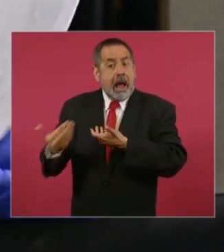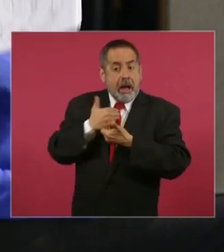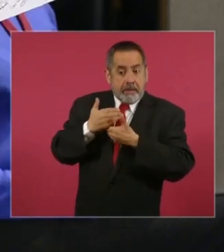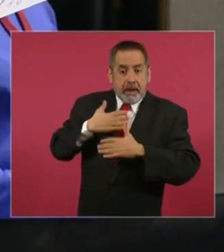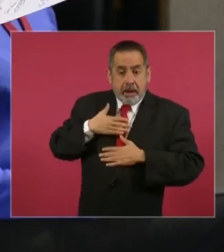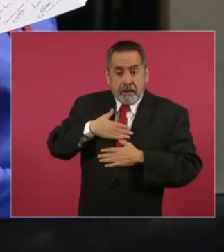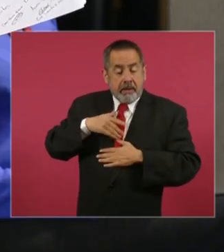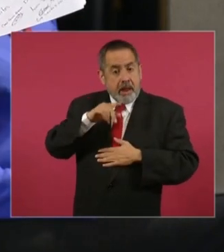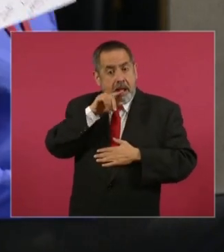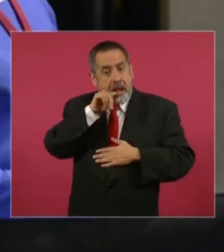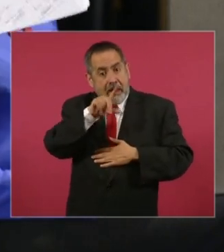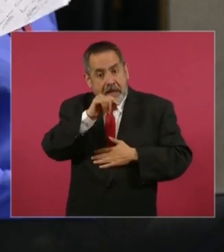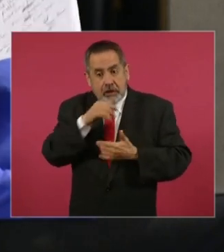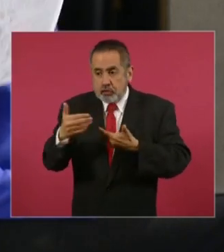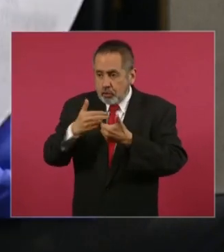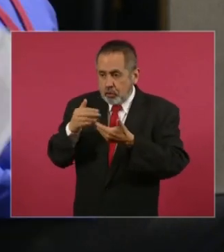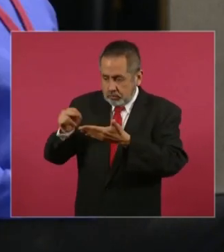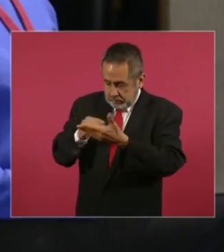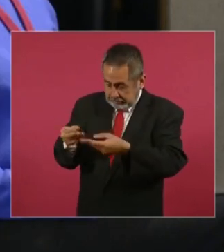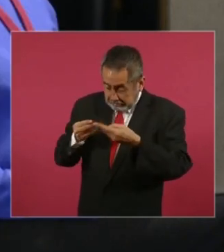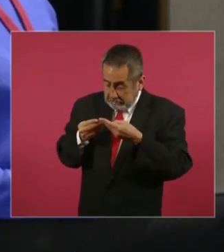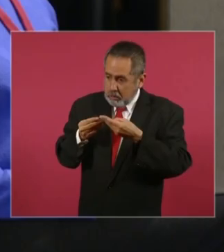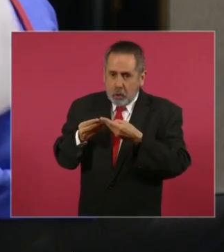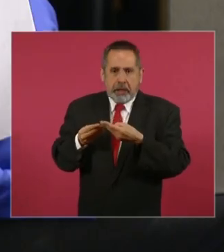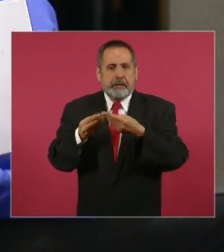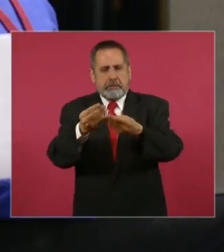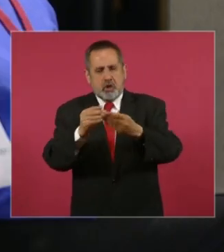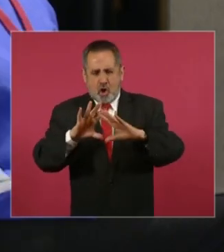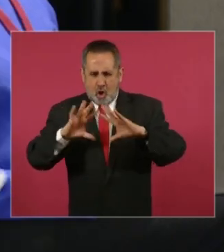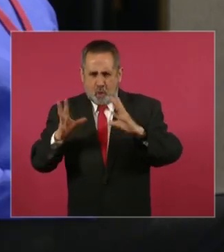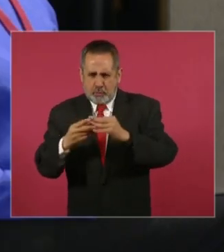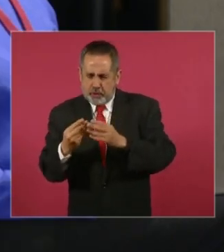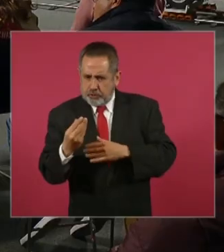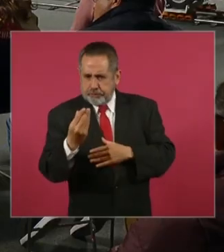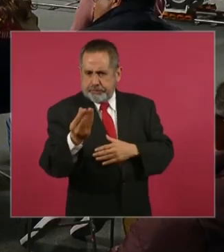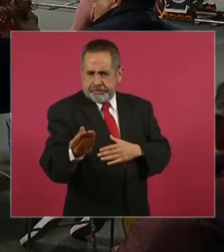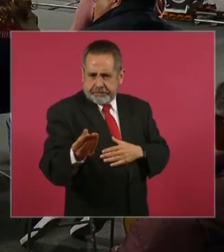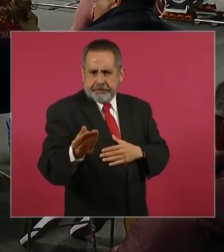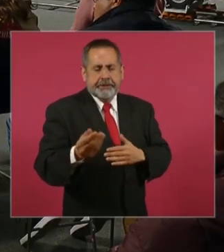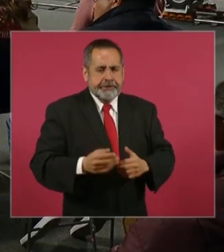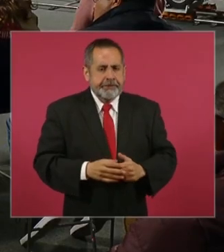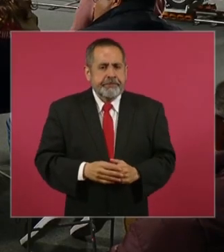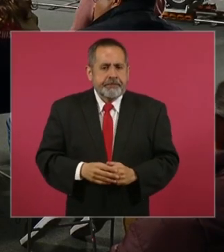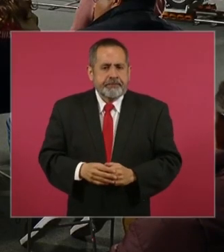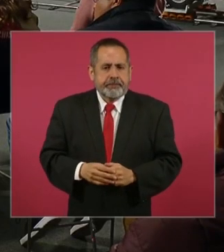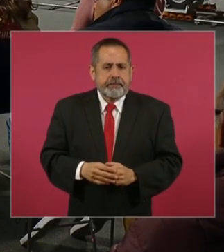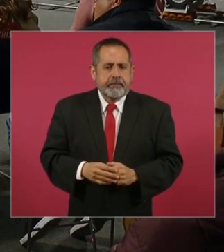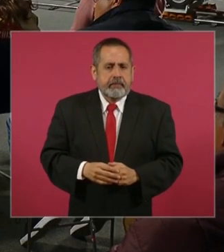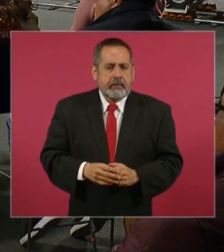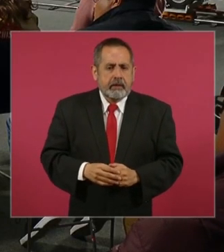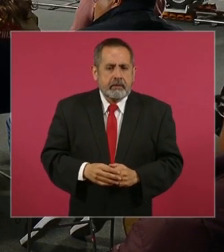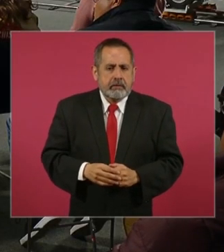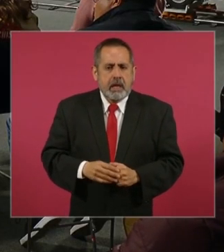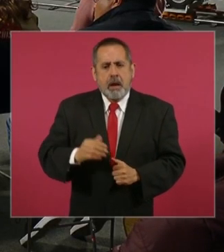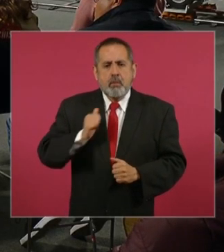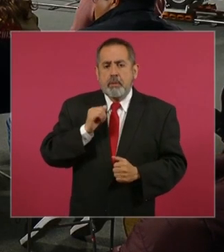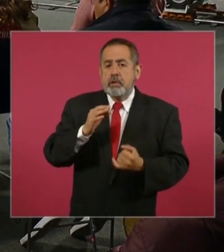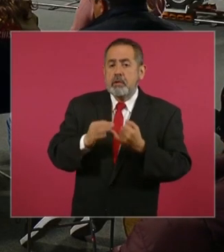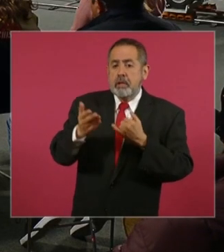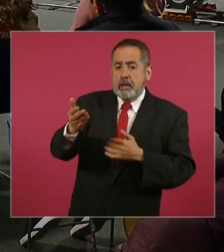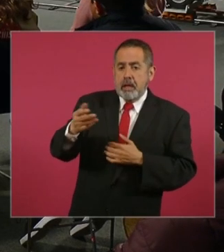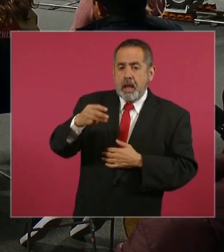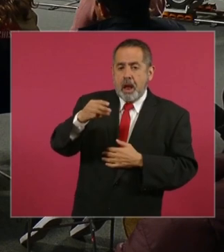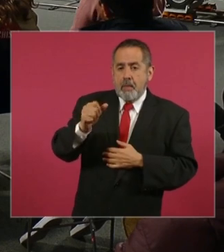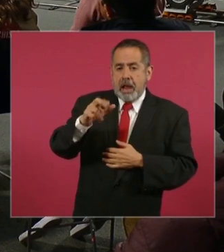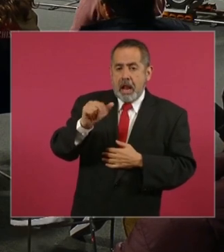a la cabina para traérselo, y aquí están todas las firmas. Y aprovecho que está aquí la maestra María